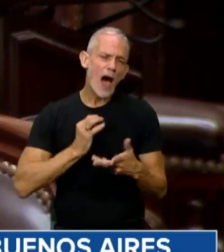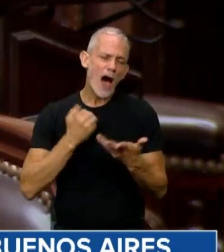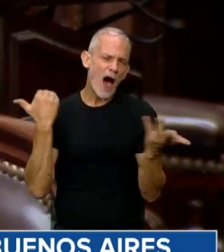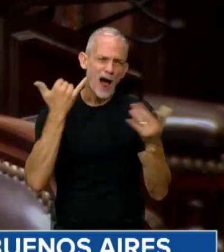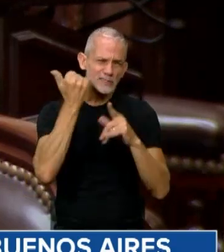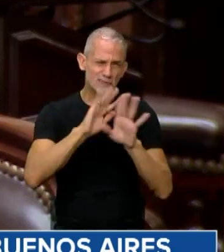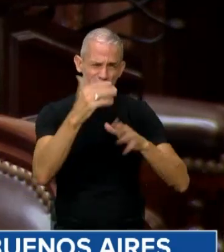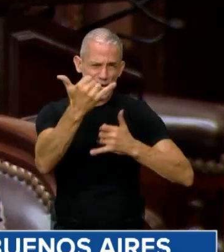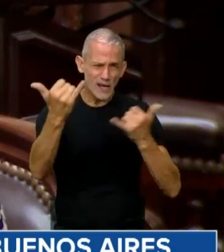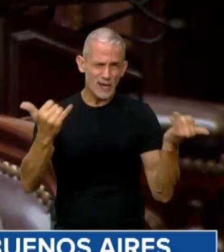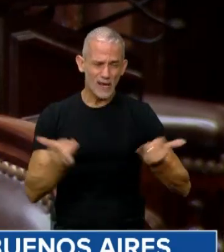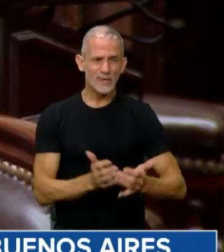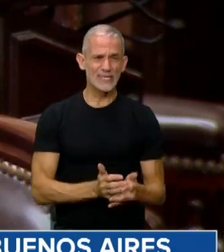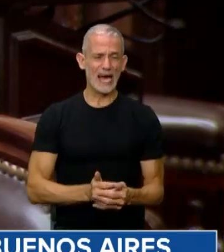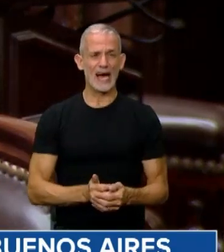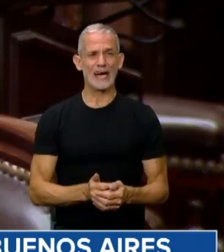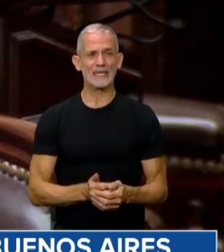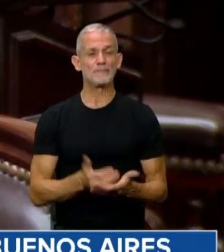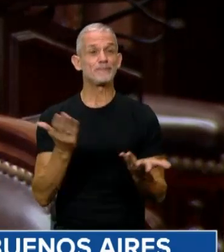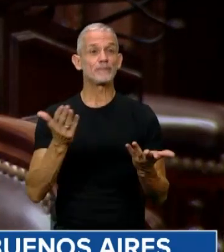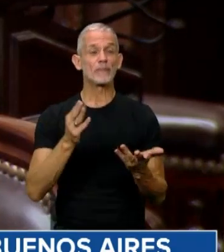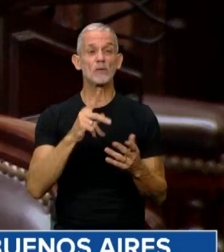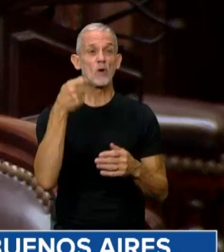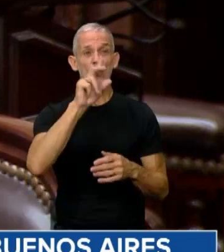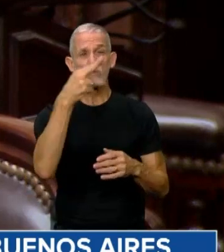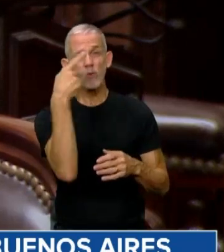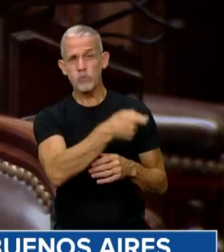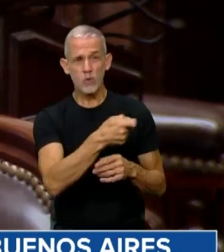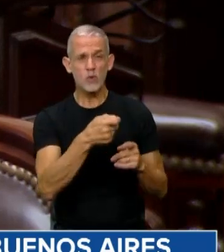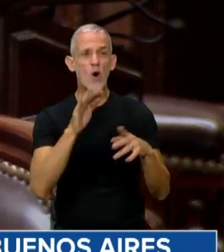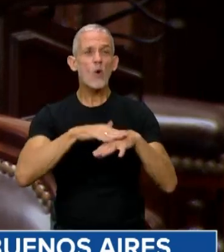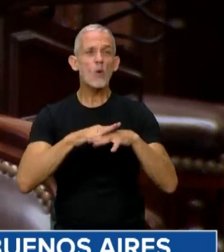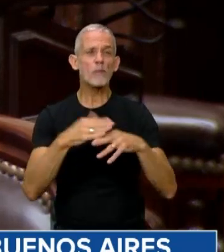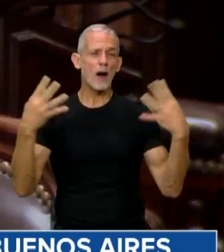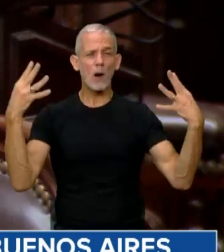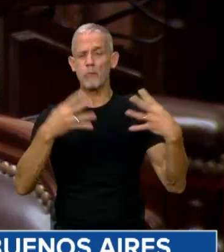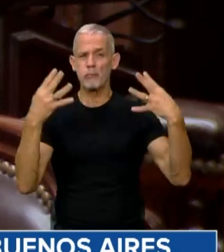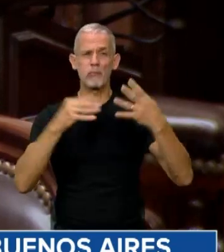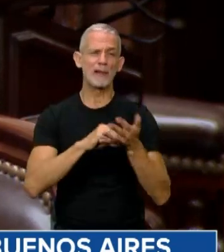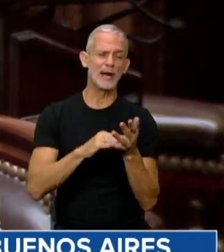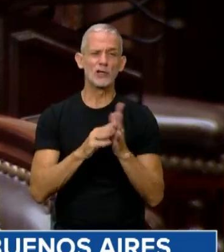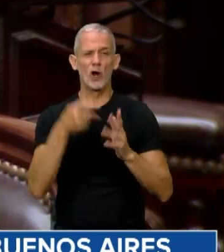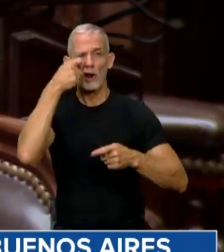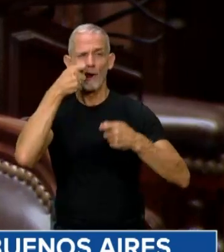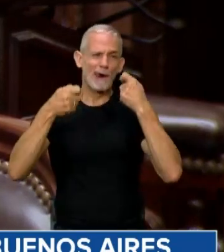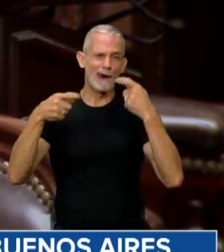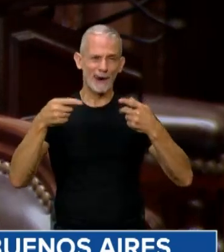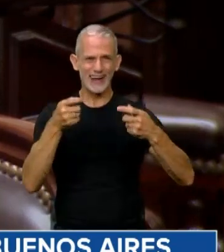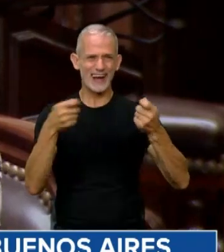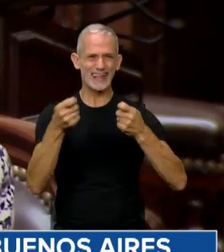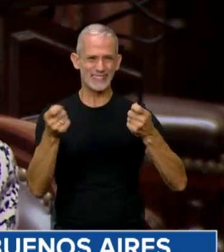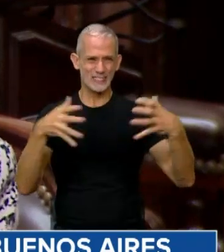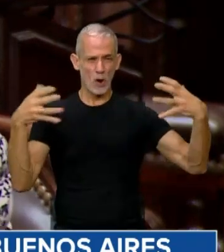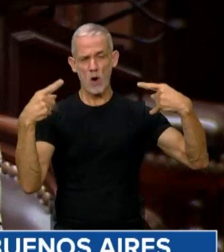muchos años, y no son tampoco los homicidios como resultado de la guerra territorial y comercial de las bandas, ni